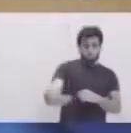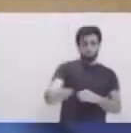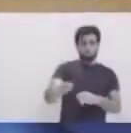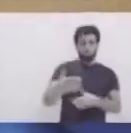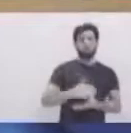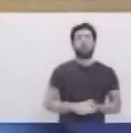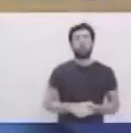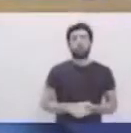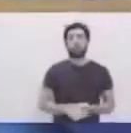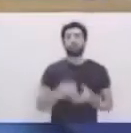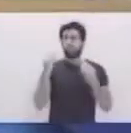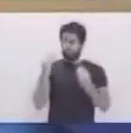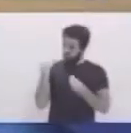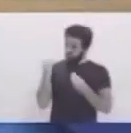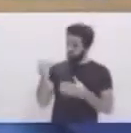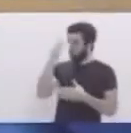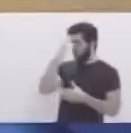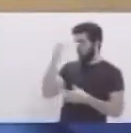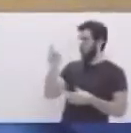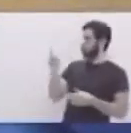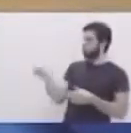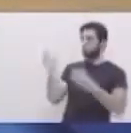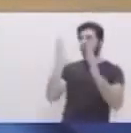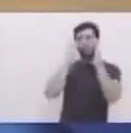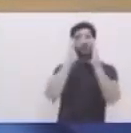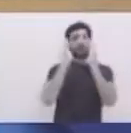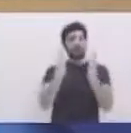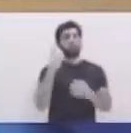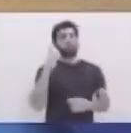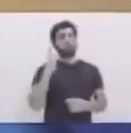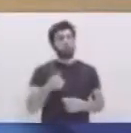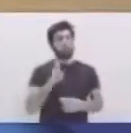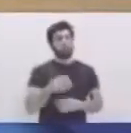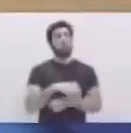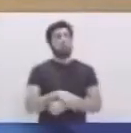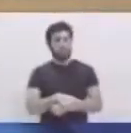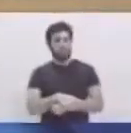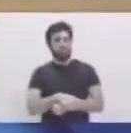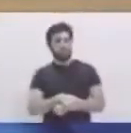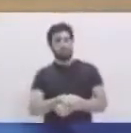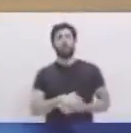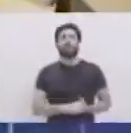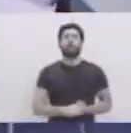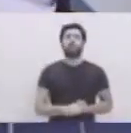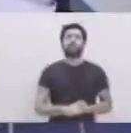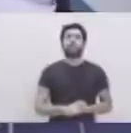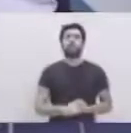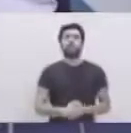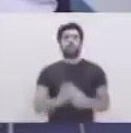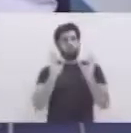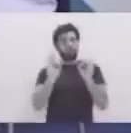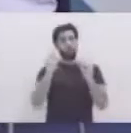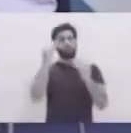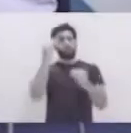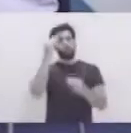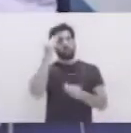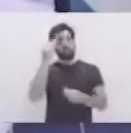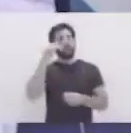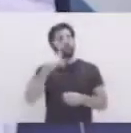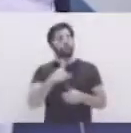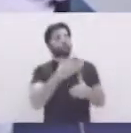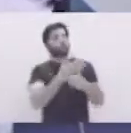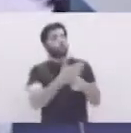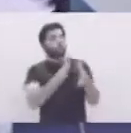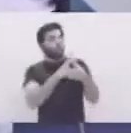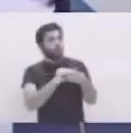Claudita. Gracias por poner atención y estar siempre muy activa en esta fábula. Muchas gracias, Lina, por